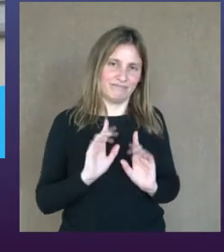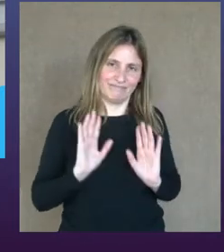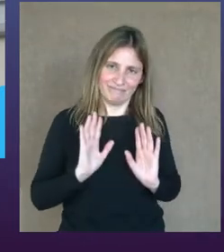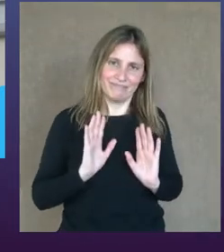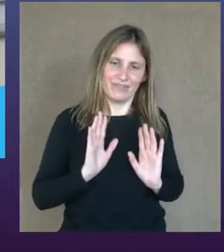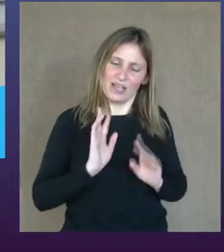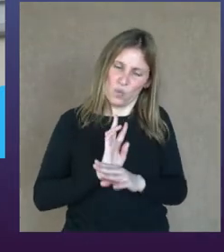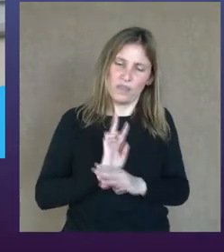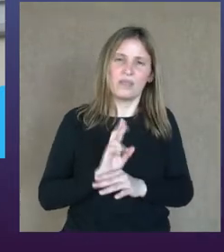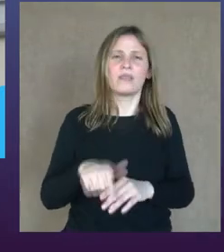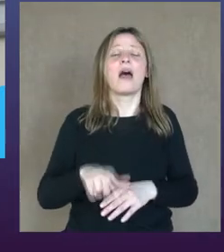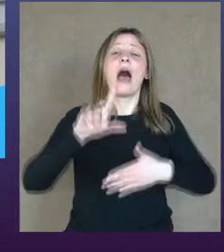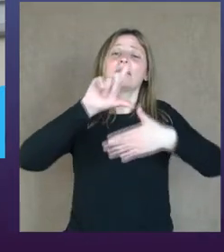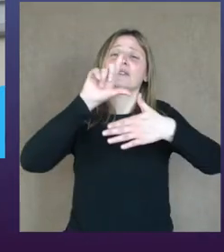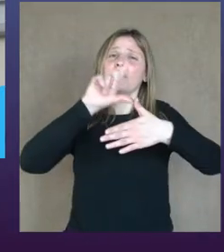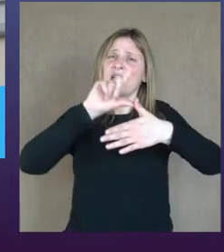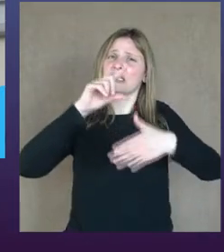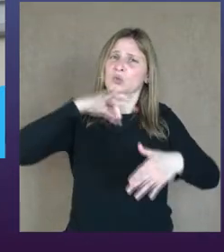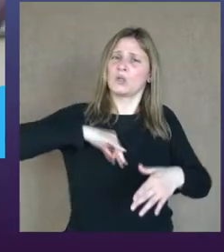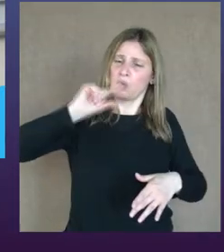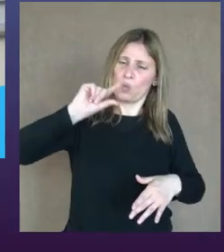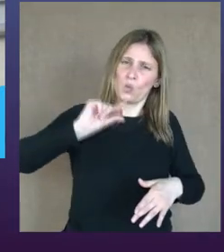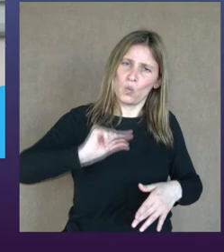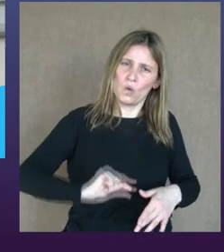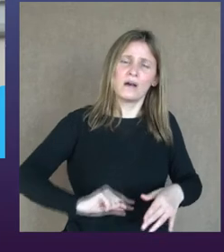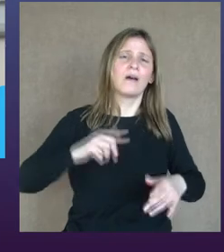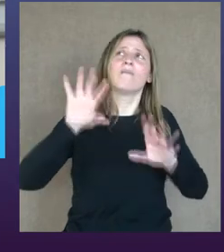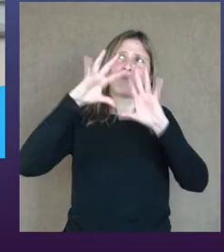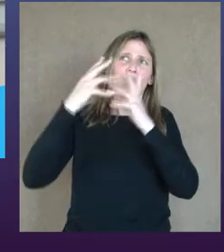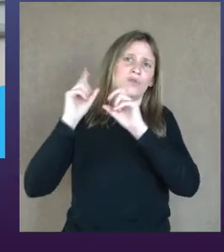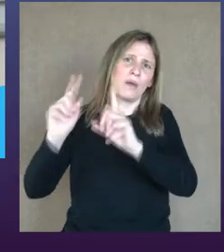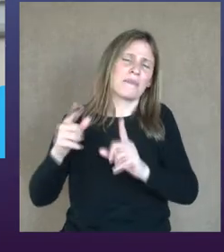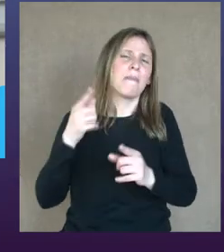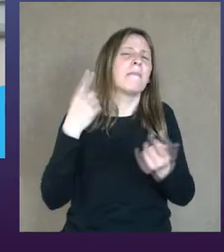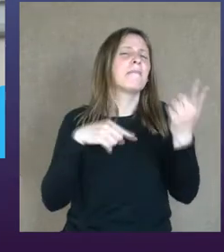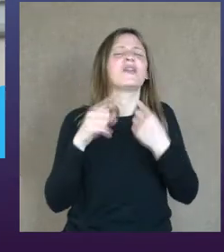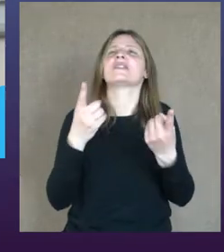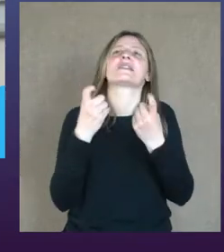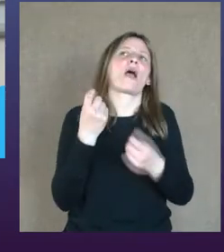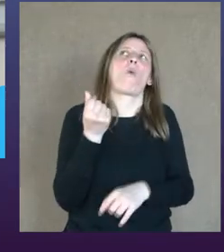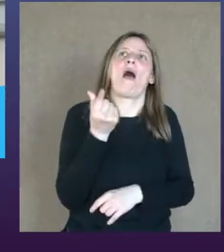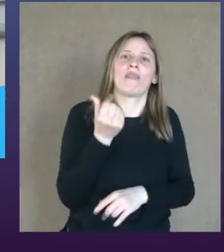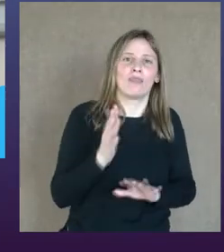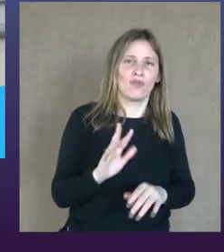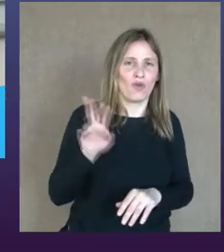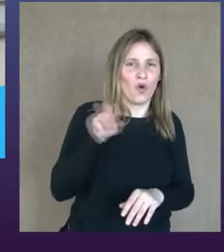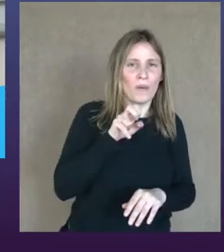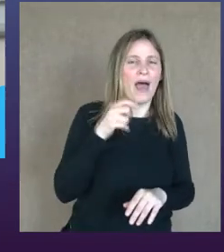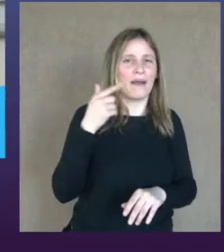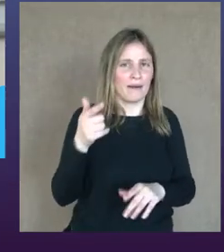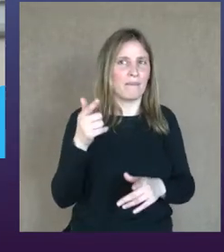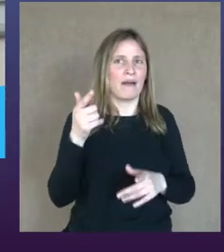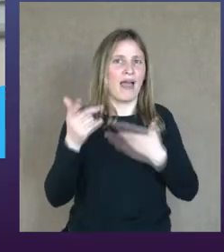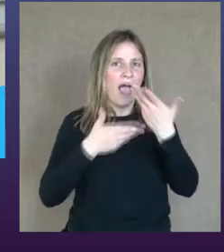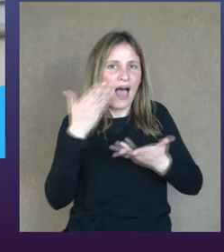Yo creo que en Latinoamérica han ido bajando muchísimo, bueno, en todos lados, ¿no? Pero ¿cuánto se necesita cobrar por función para poder